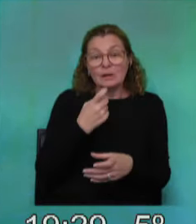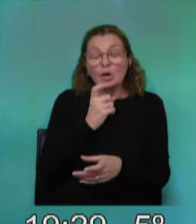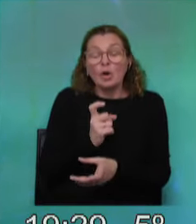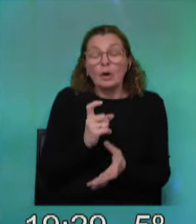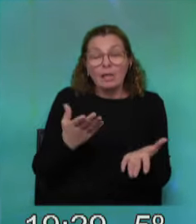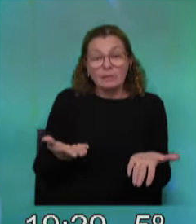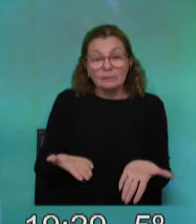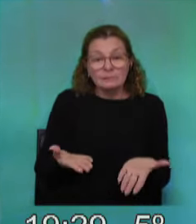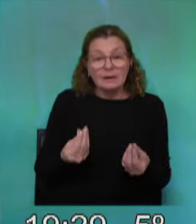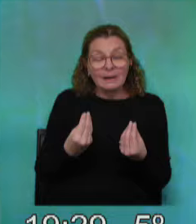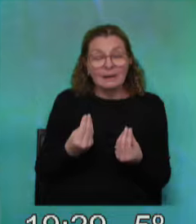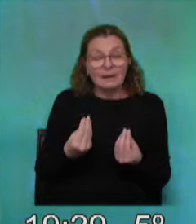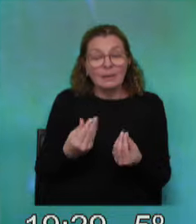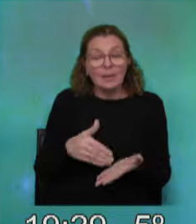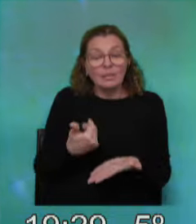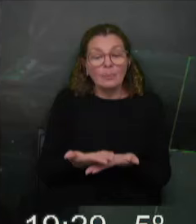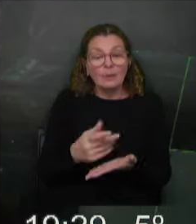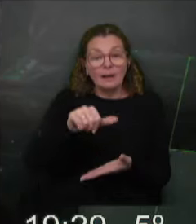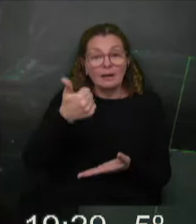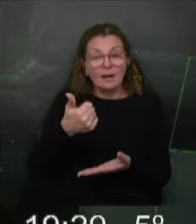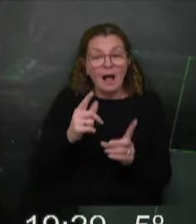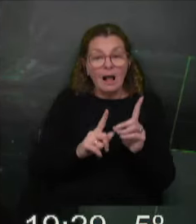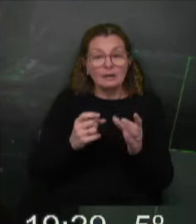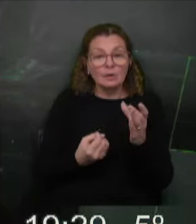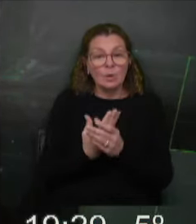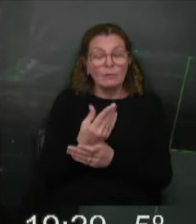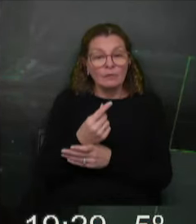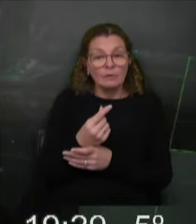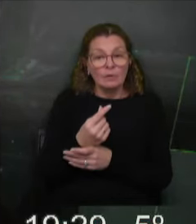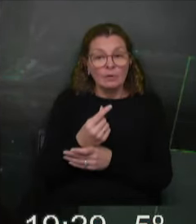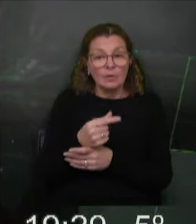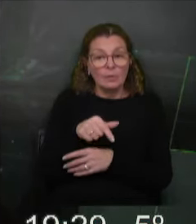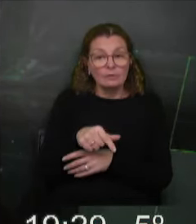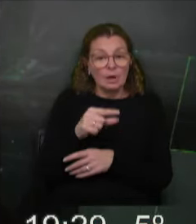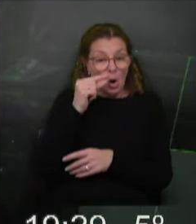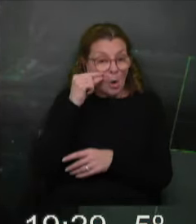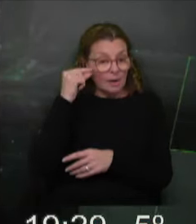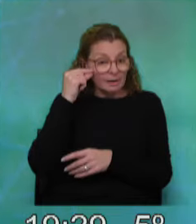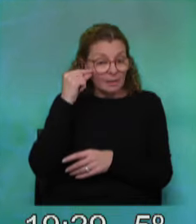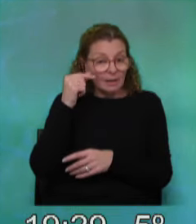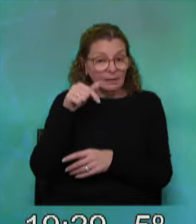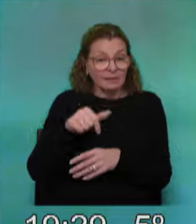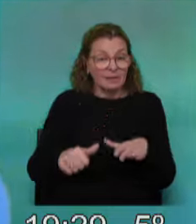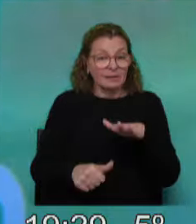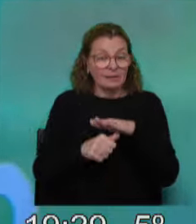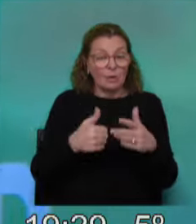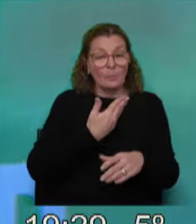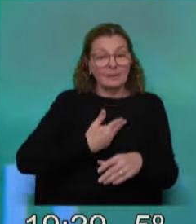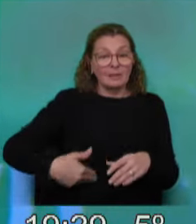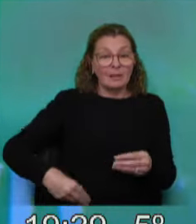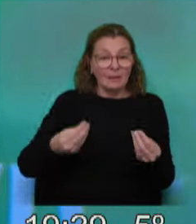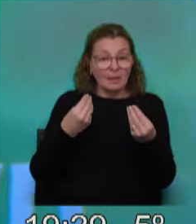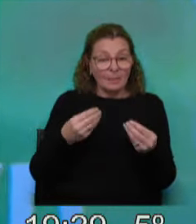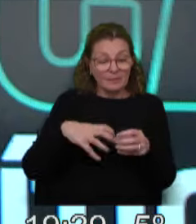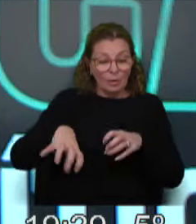Colorado qué queda después de la victoria de alguien nuevo como dirigente a este nivel Andrés Ojeda que es el candidato presidencial qué pasa con